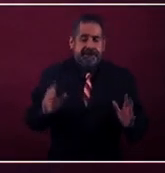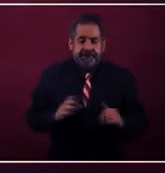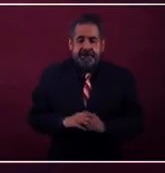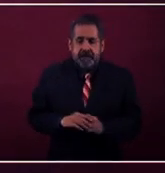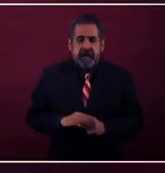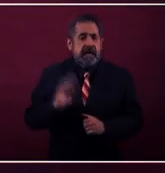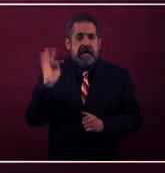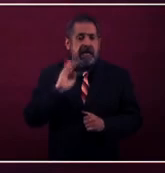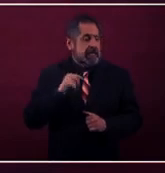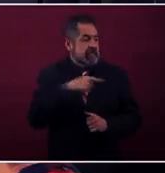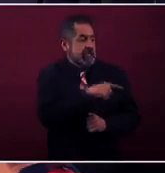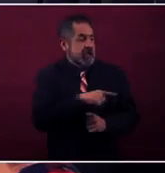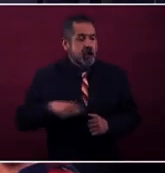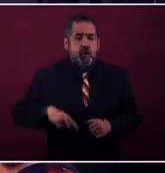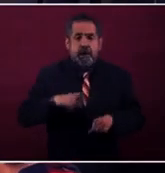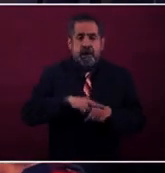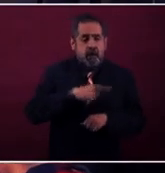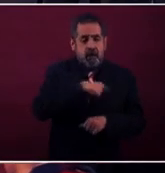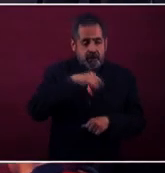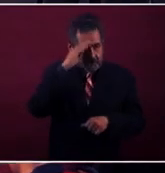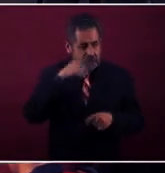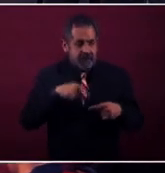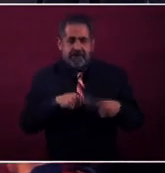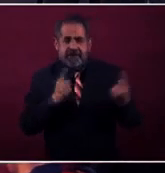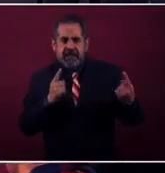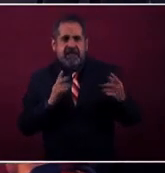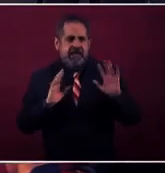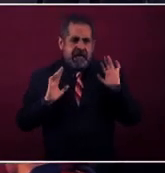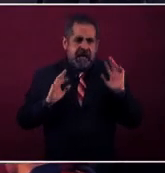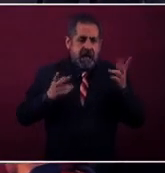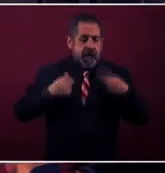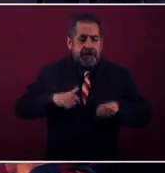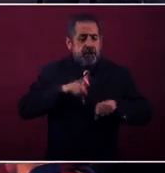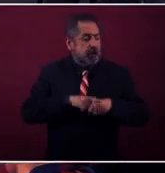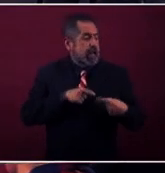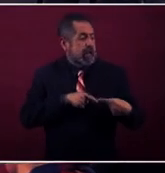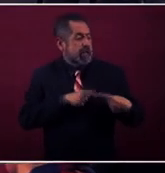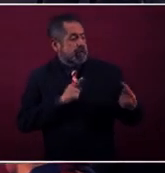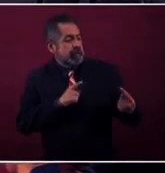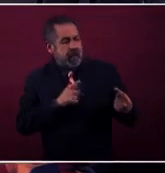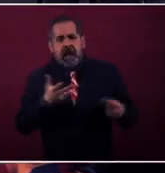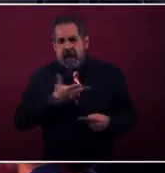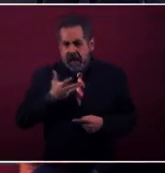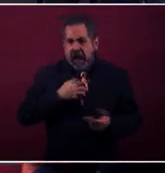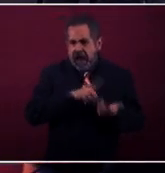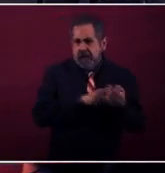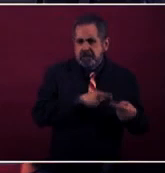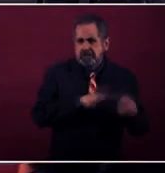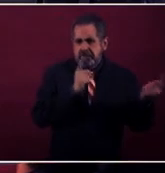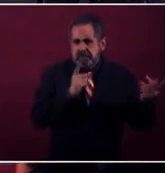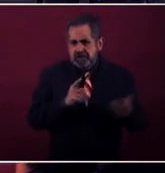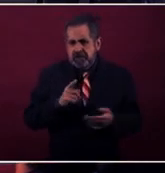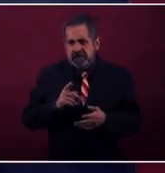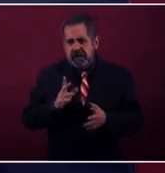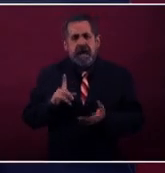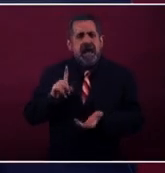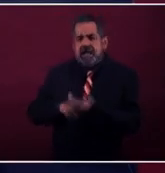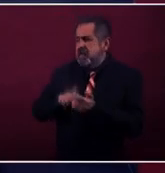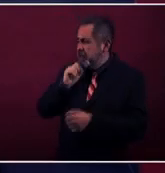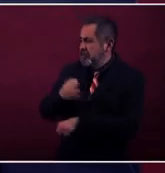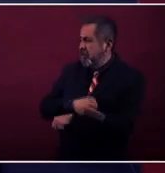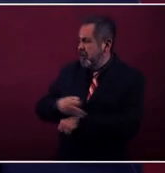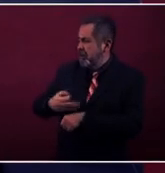Podemos tener diferencias en lo personal, además las tenemos, hasta en las familias,